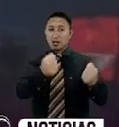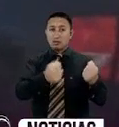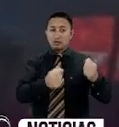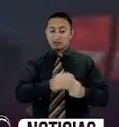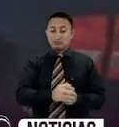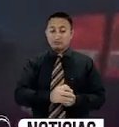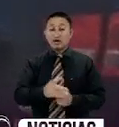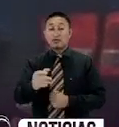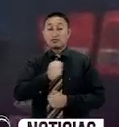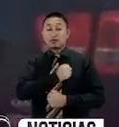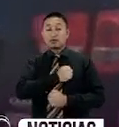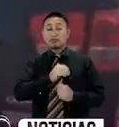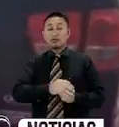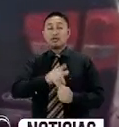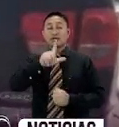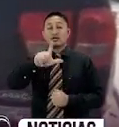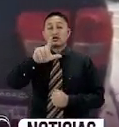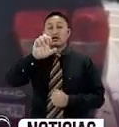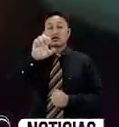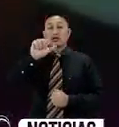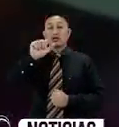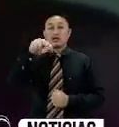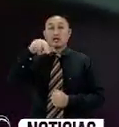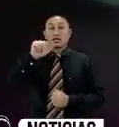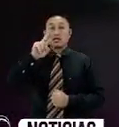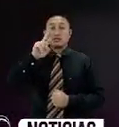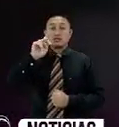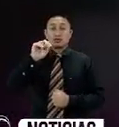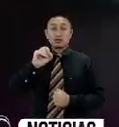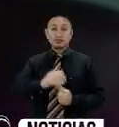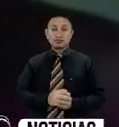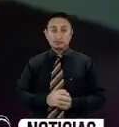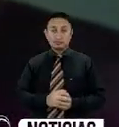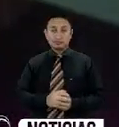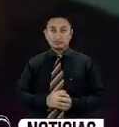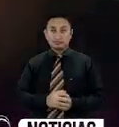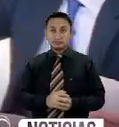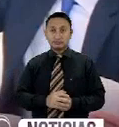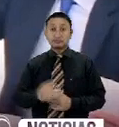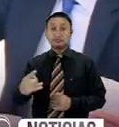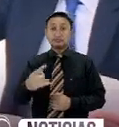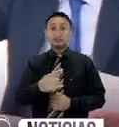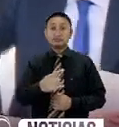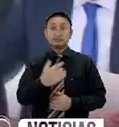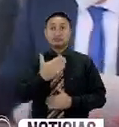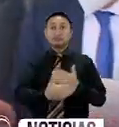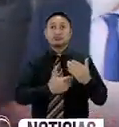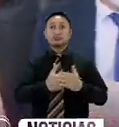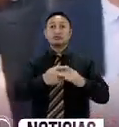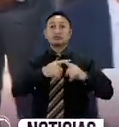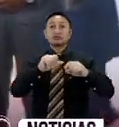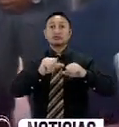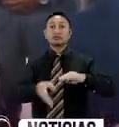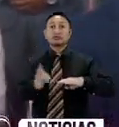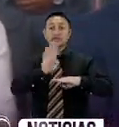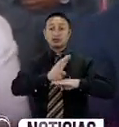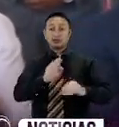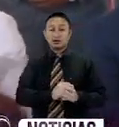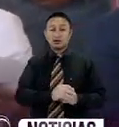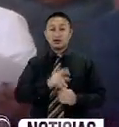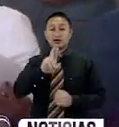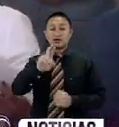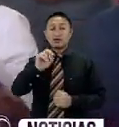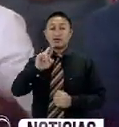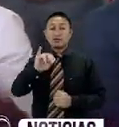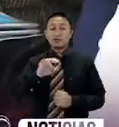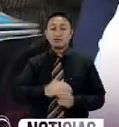al narcotraficante Leandro norero Javier Jordán y más tarde estuvo en manos del exasambleísta del correísmo y prófugo de